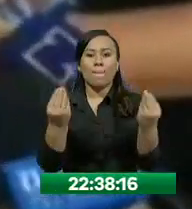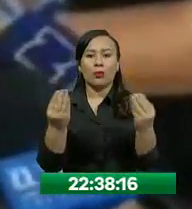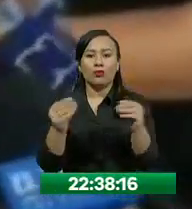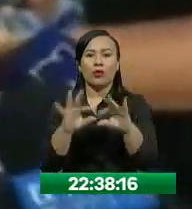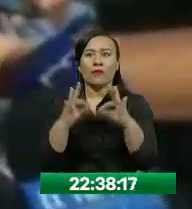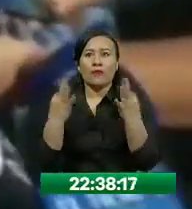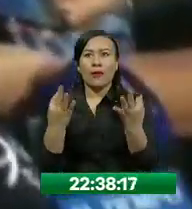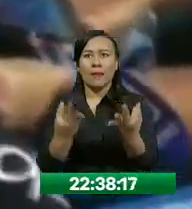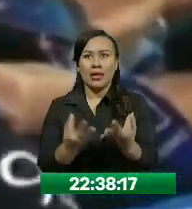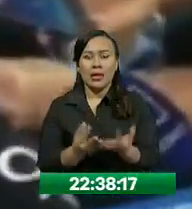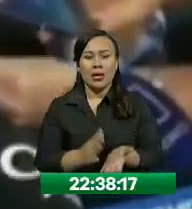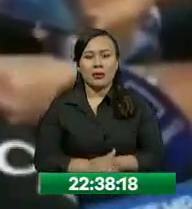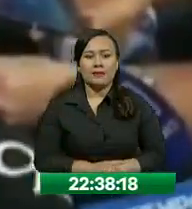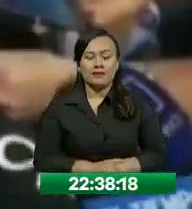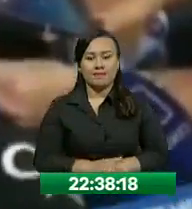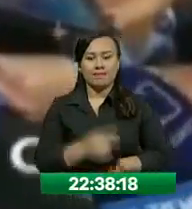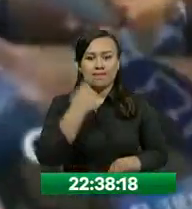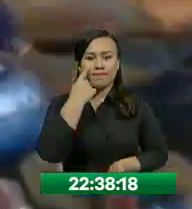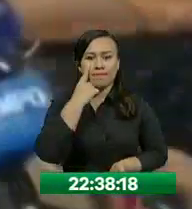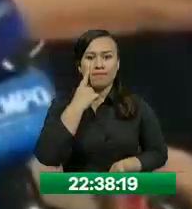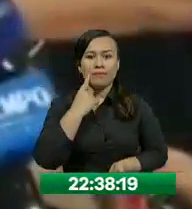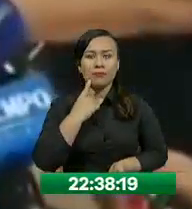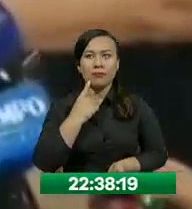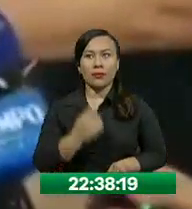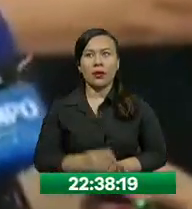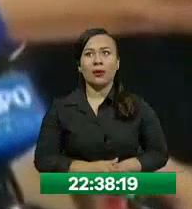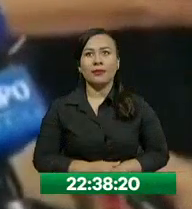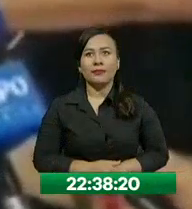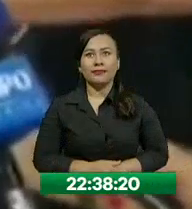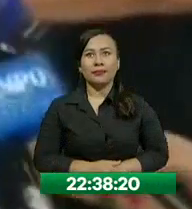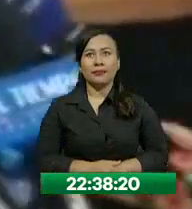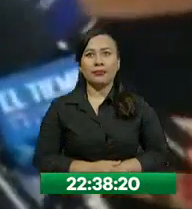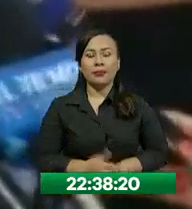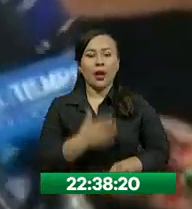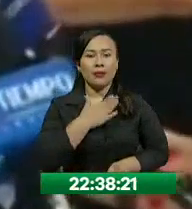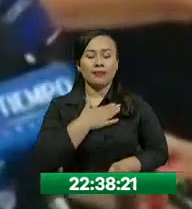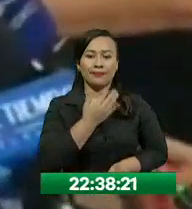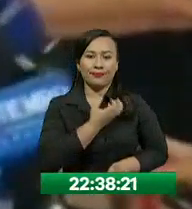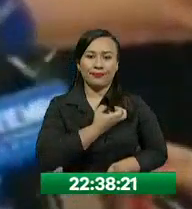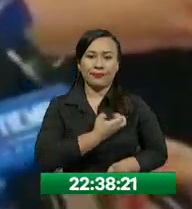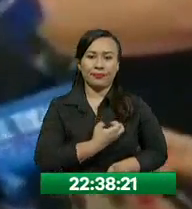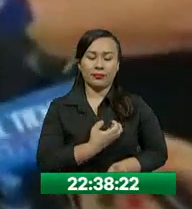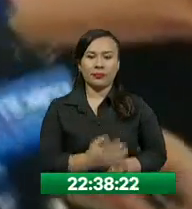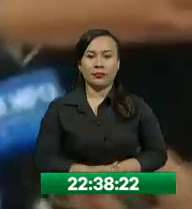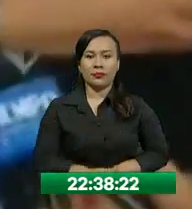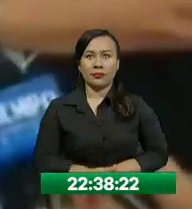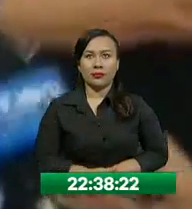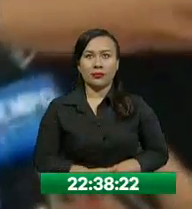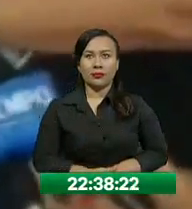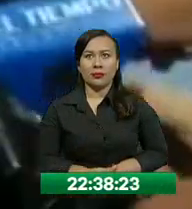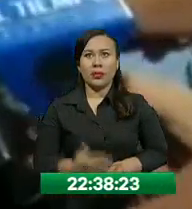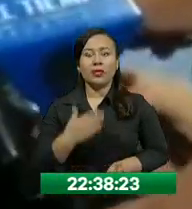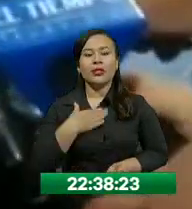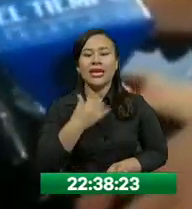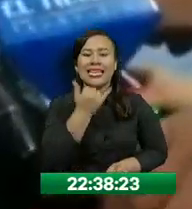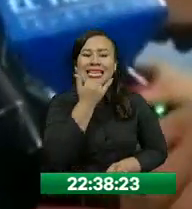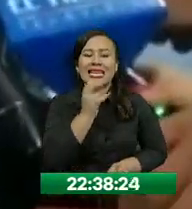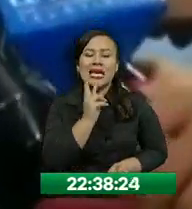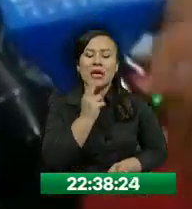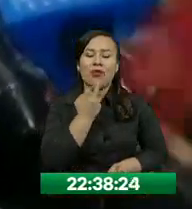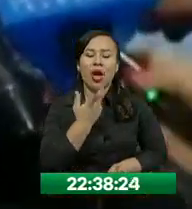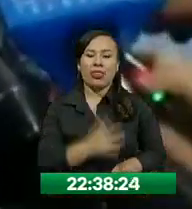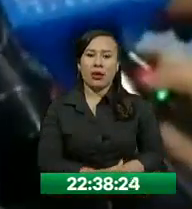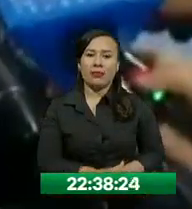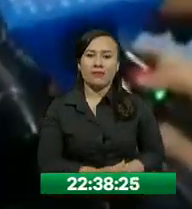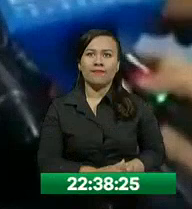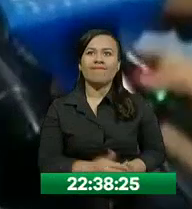a todas las familias porque cometí un error. Me equivoqué. En sus declaraciones